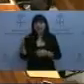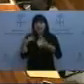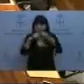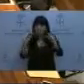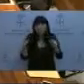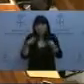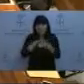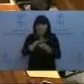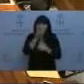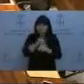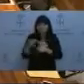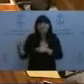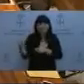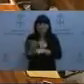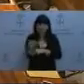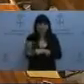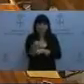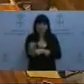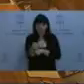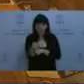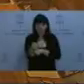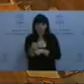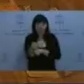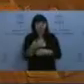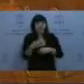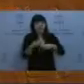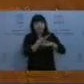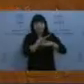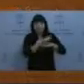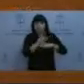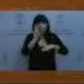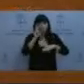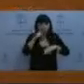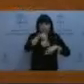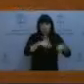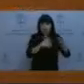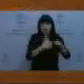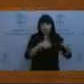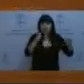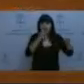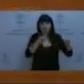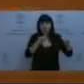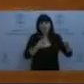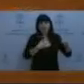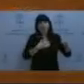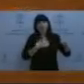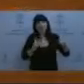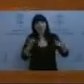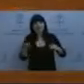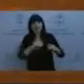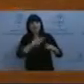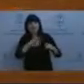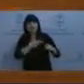El consejero de Asturias